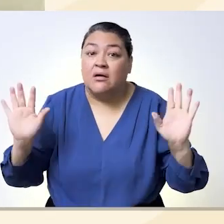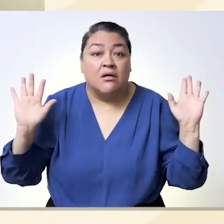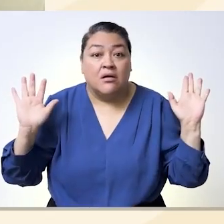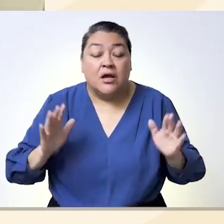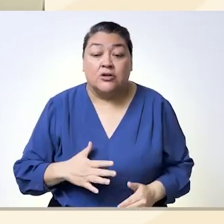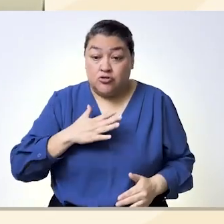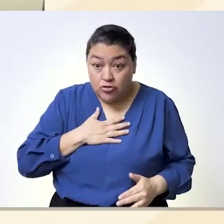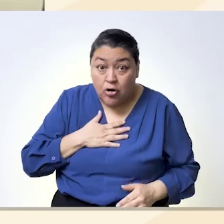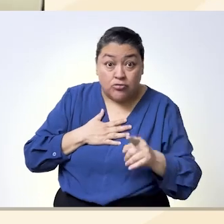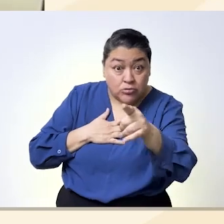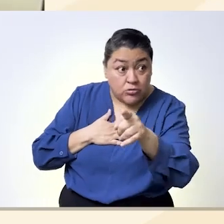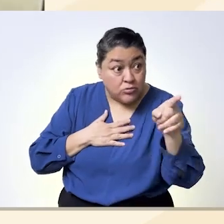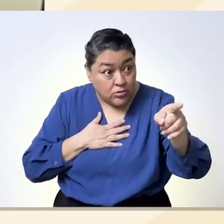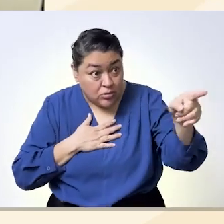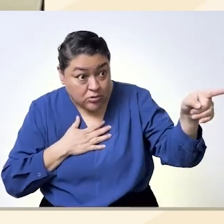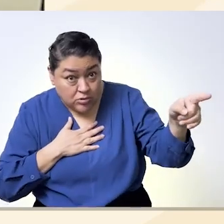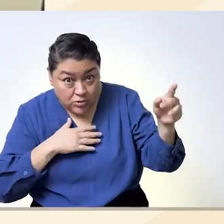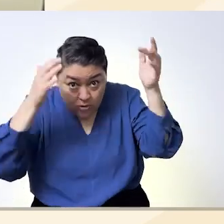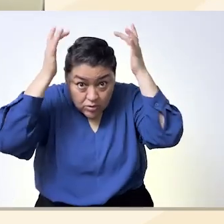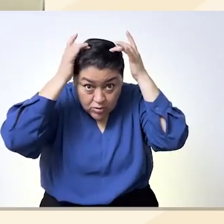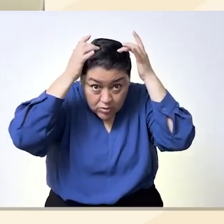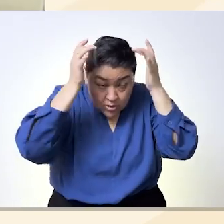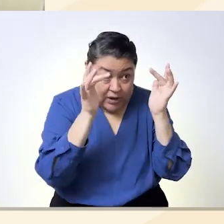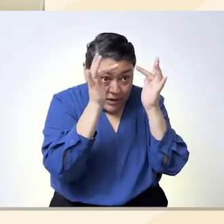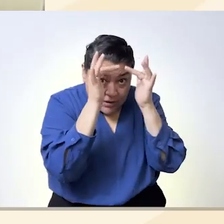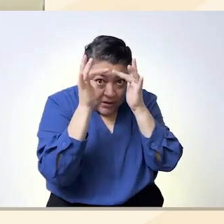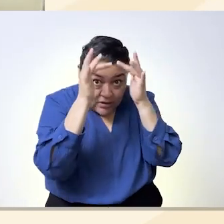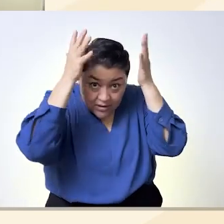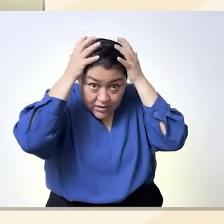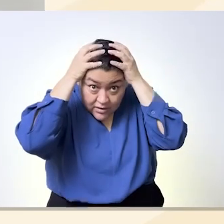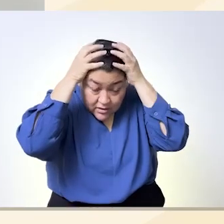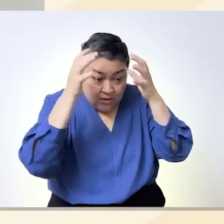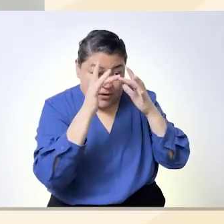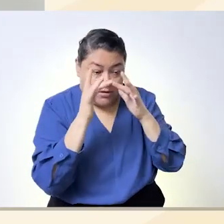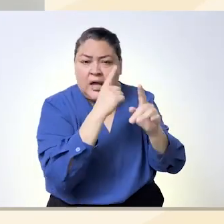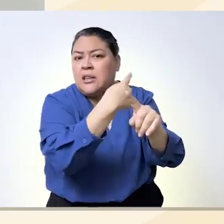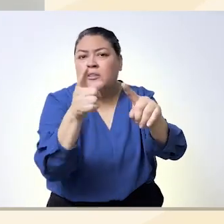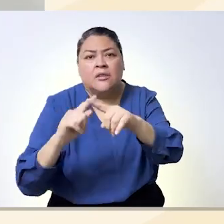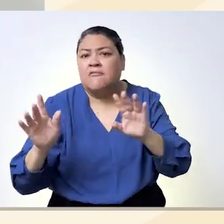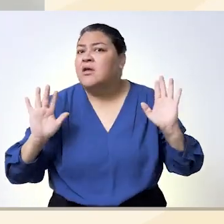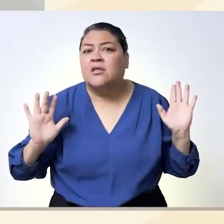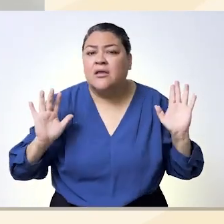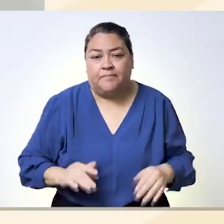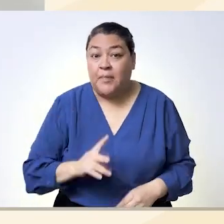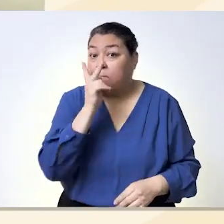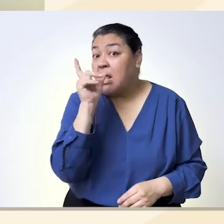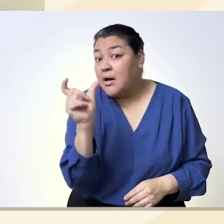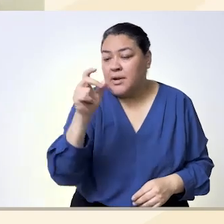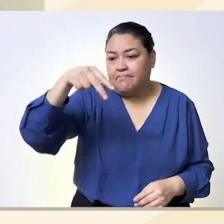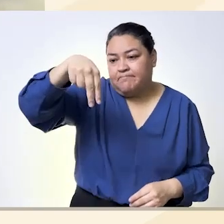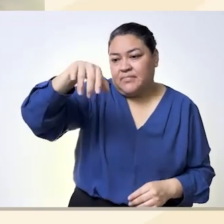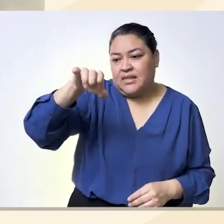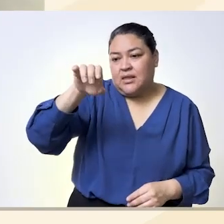las personas. O sea, eso es así de que yo, tú, todes somos neurodiversos. Eso es un paraguas que abarca a toda la humanidad.